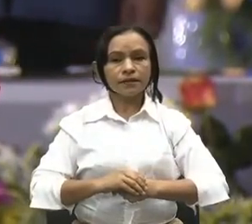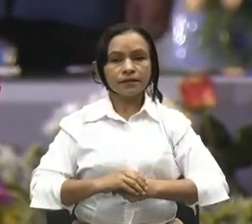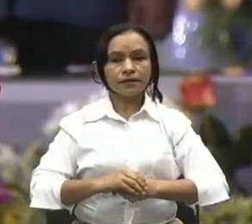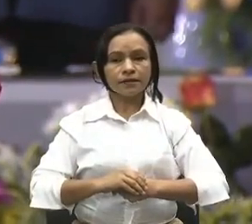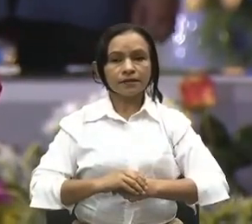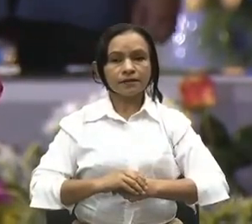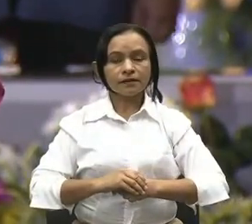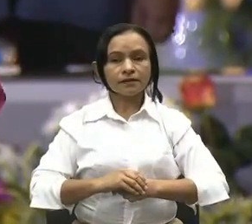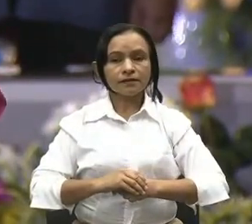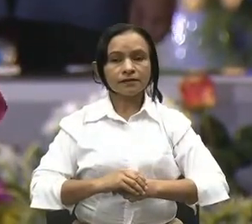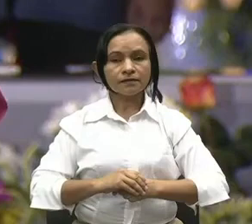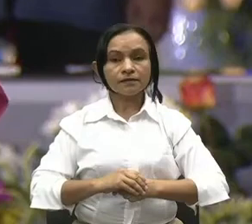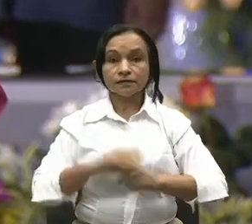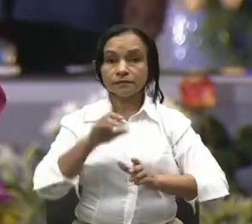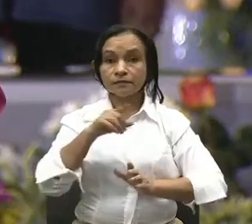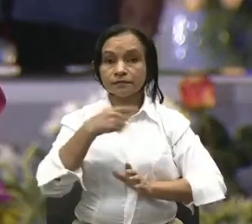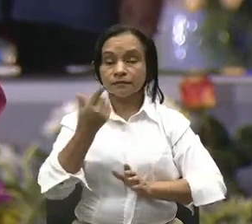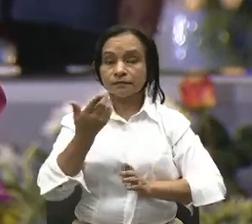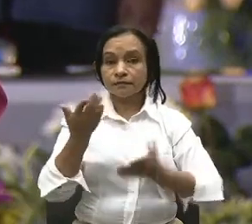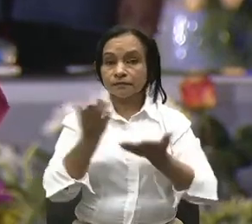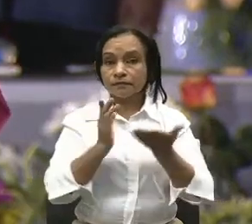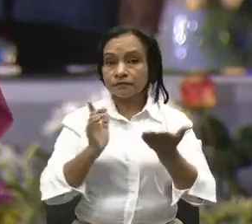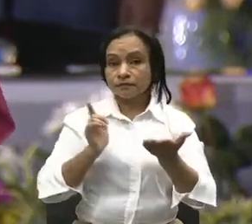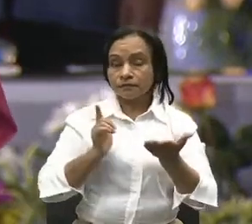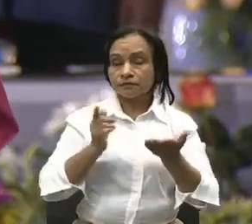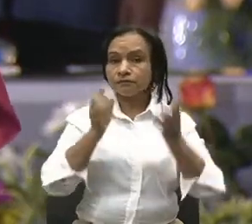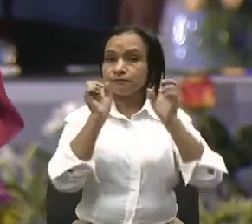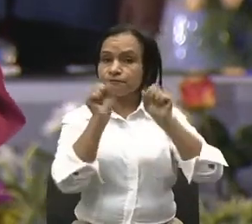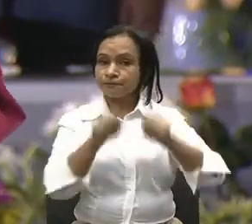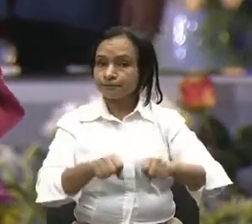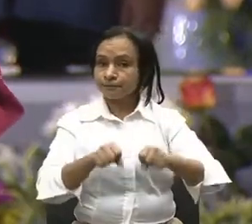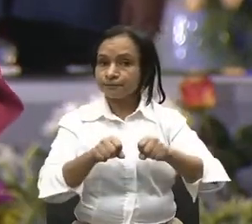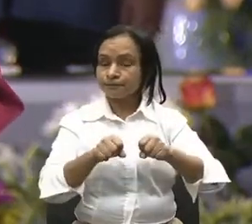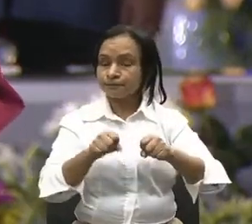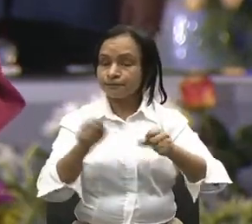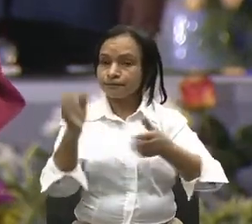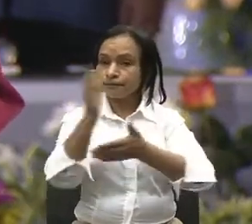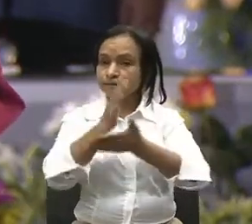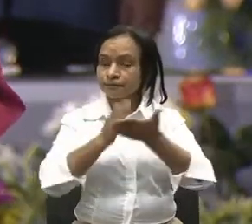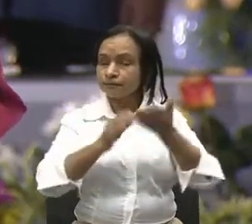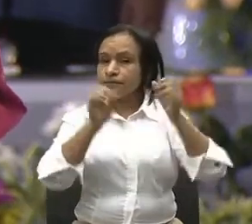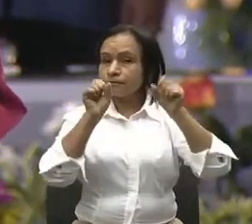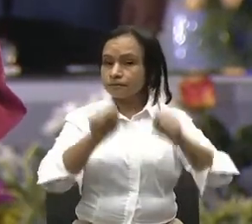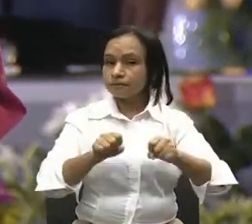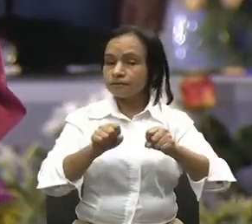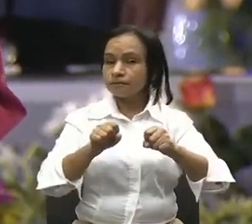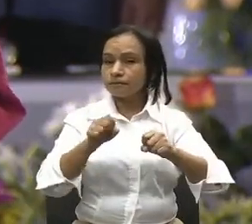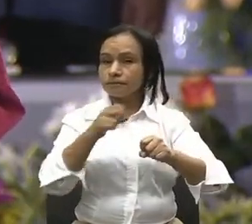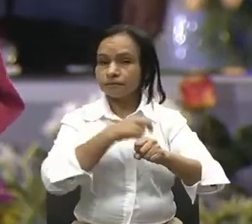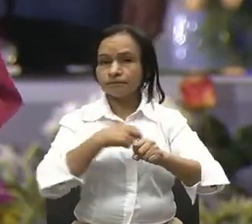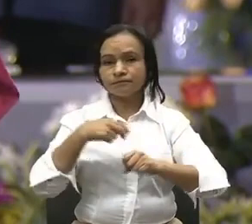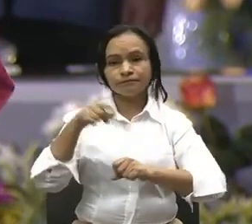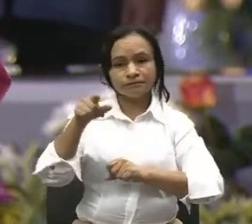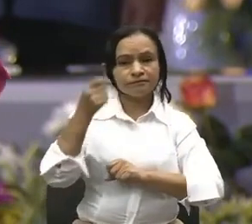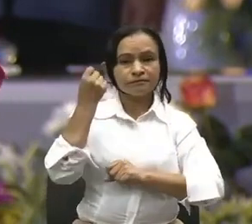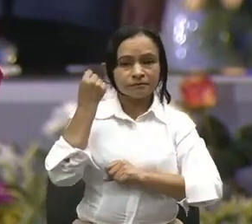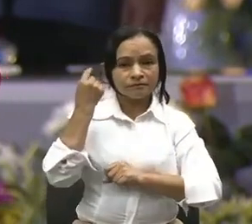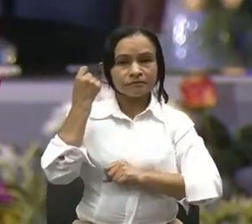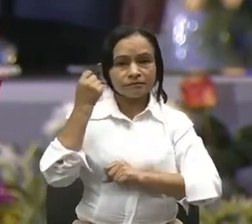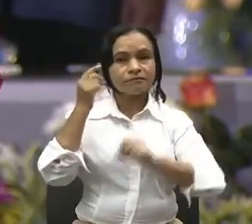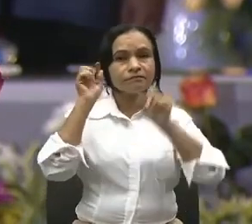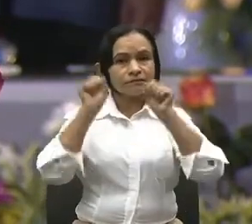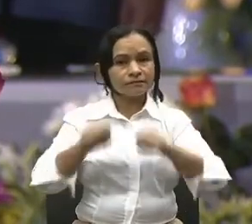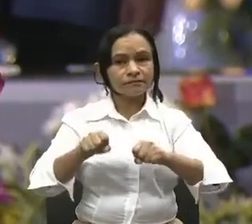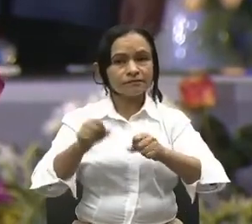algo que no tiene posibilidad alguna de que sea entendido,